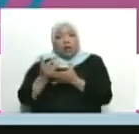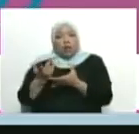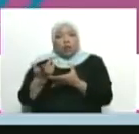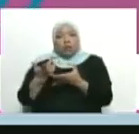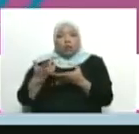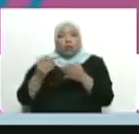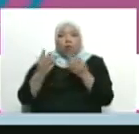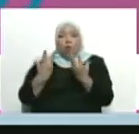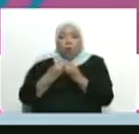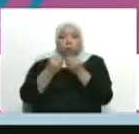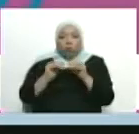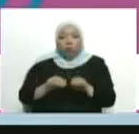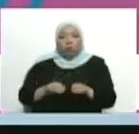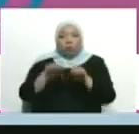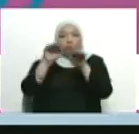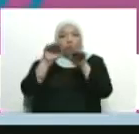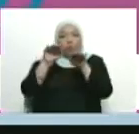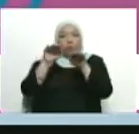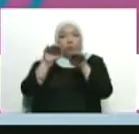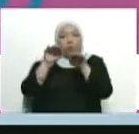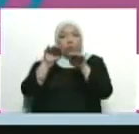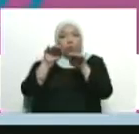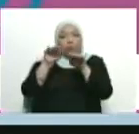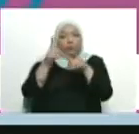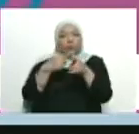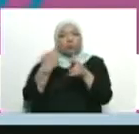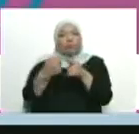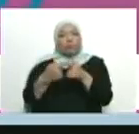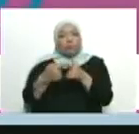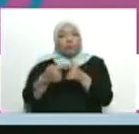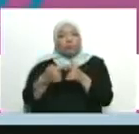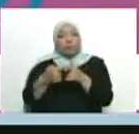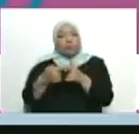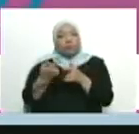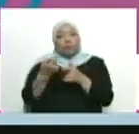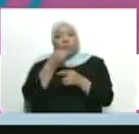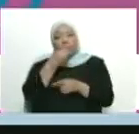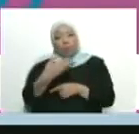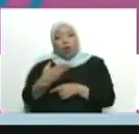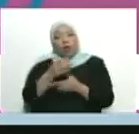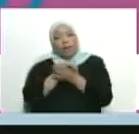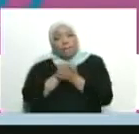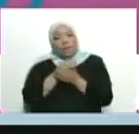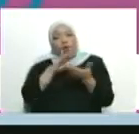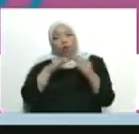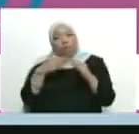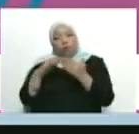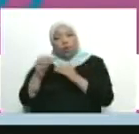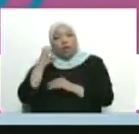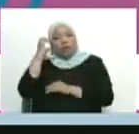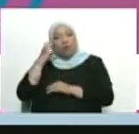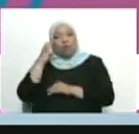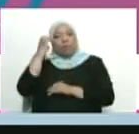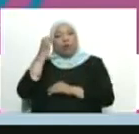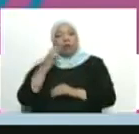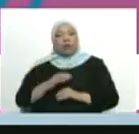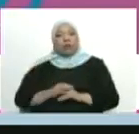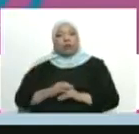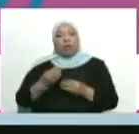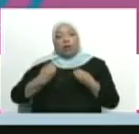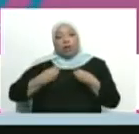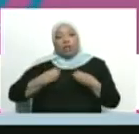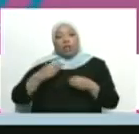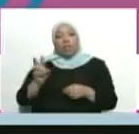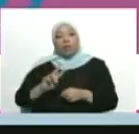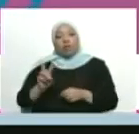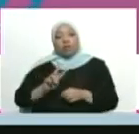nos criamos juntos. ¿Ah? Entonces, nosotros tenemos buen aprecio por la comunidad europea que vive en